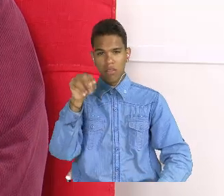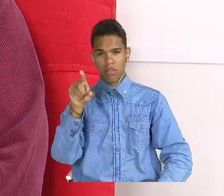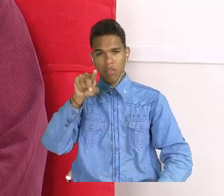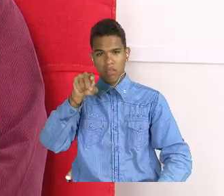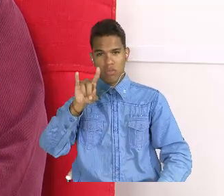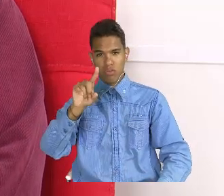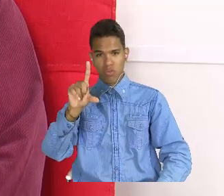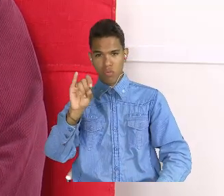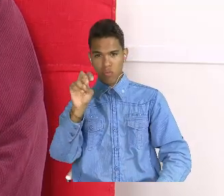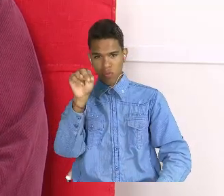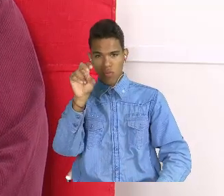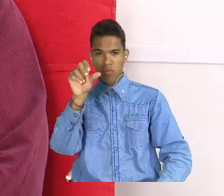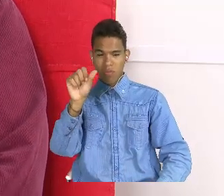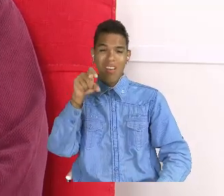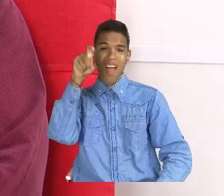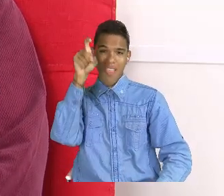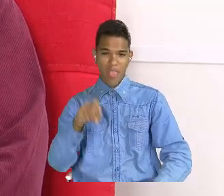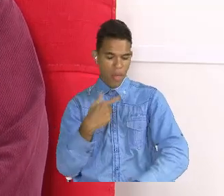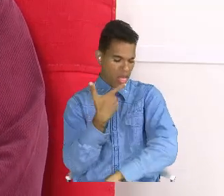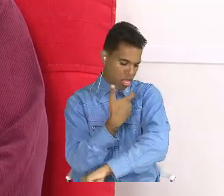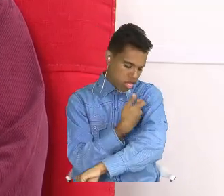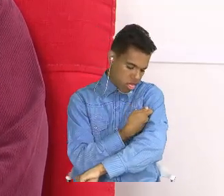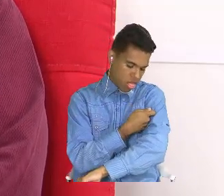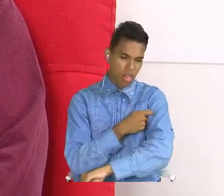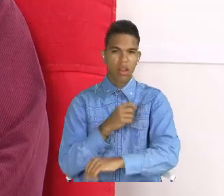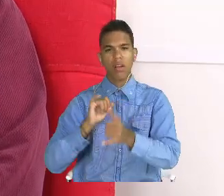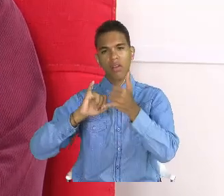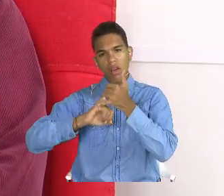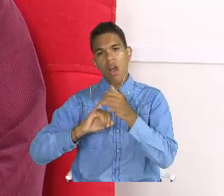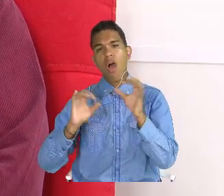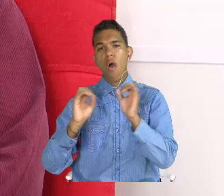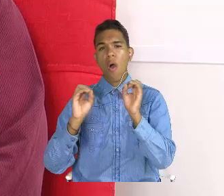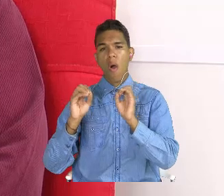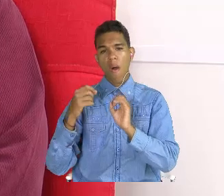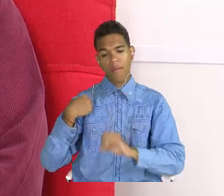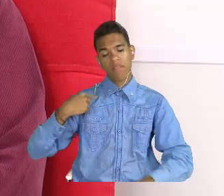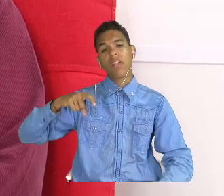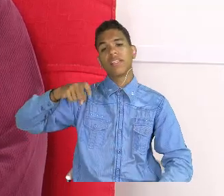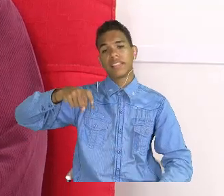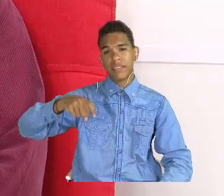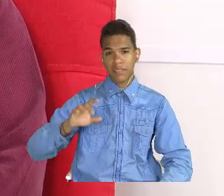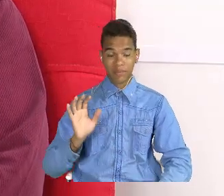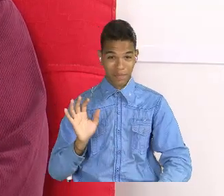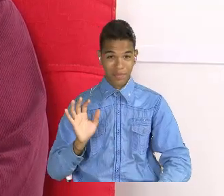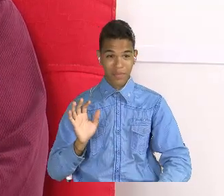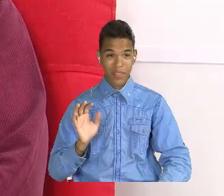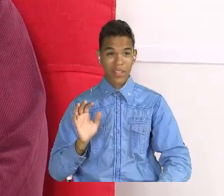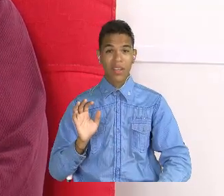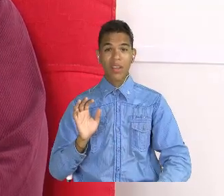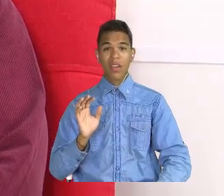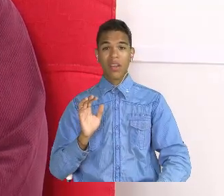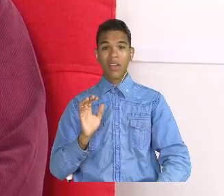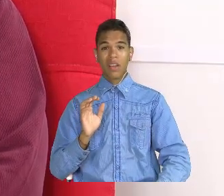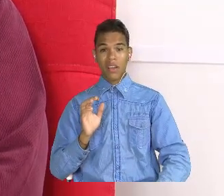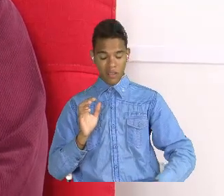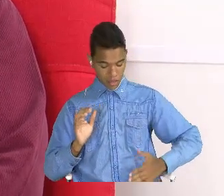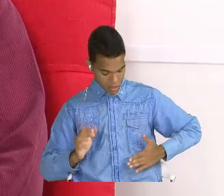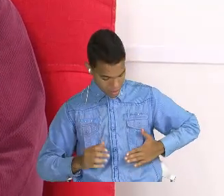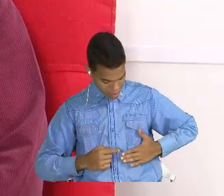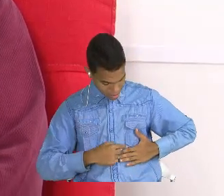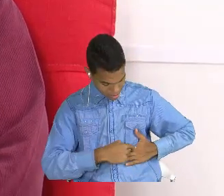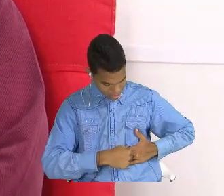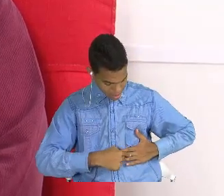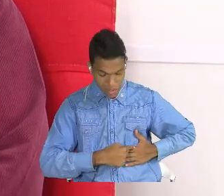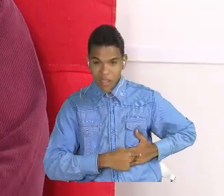cifras de glicemia se normalicen. Es ese paciente que ya tiene una pérdida en la capacidad de su páncreas para producir